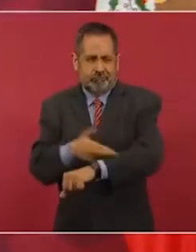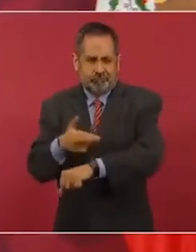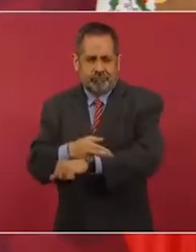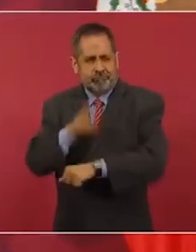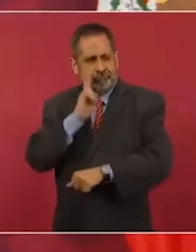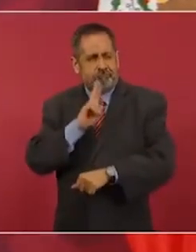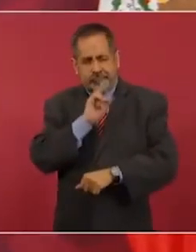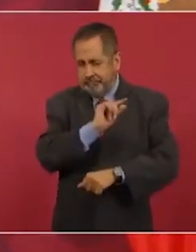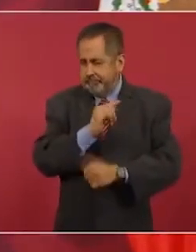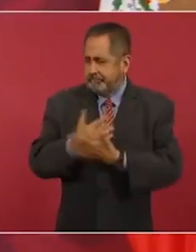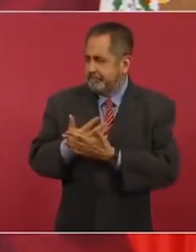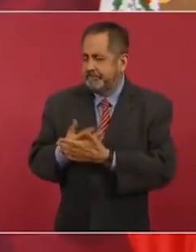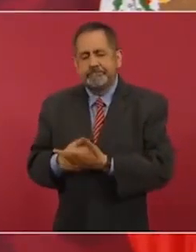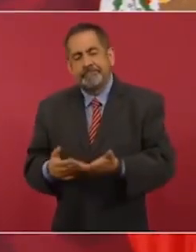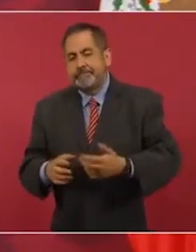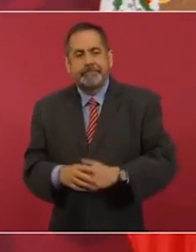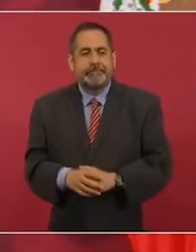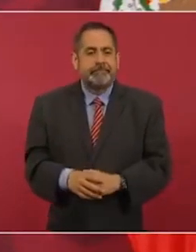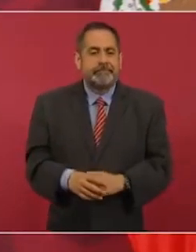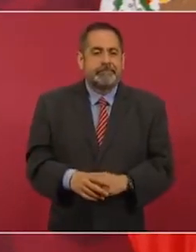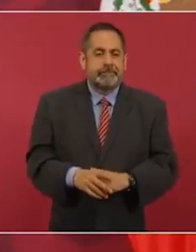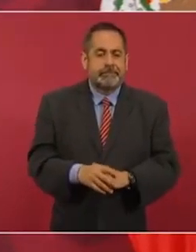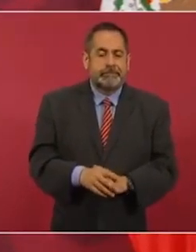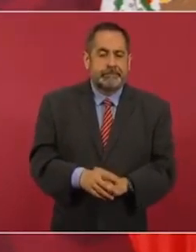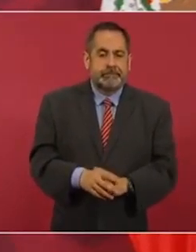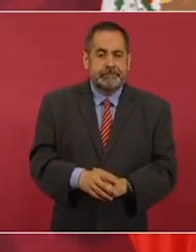Nosotros lo arreglamos.